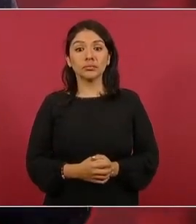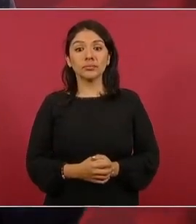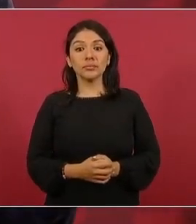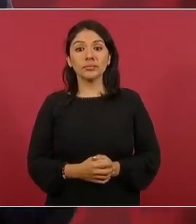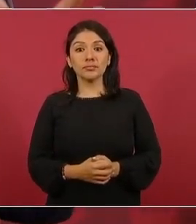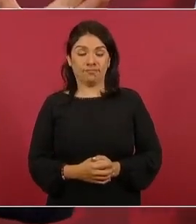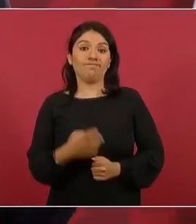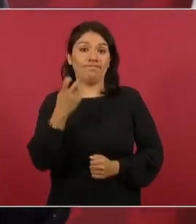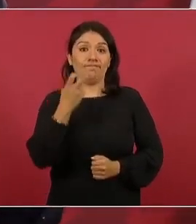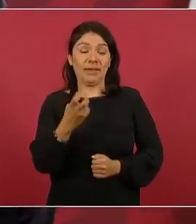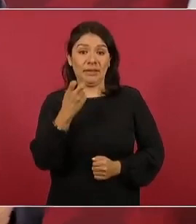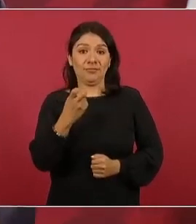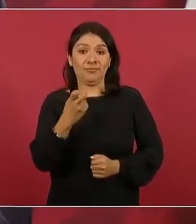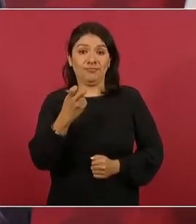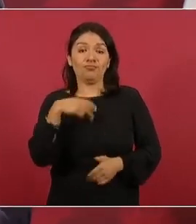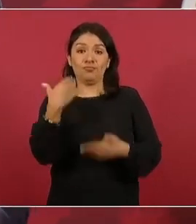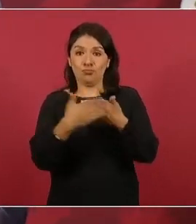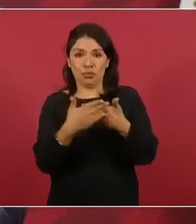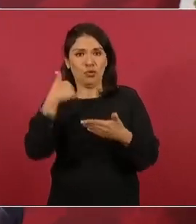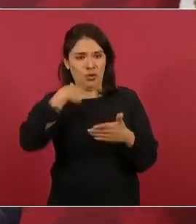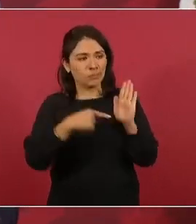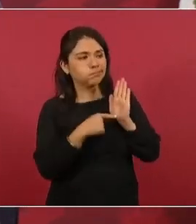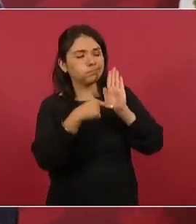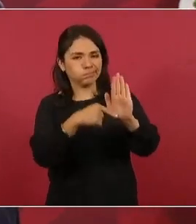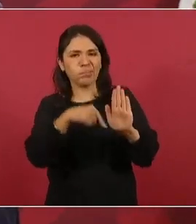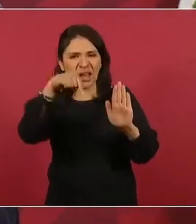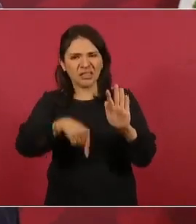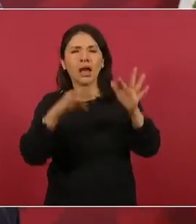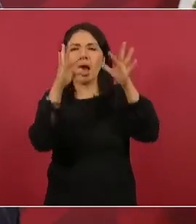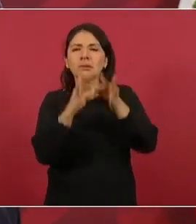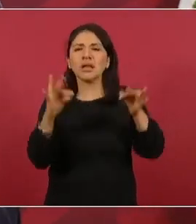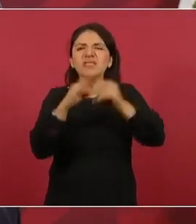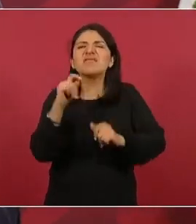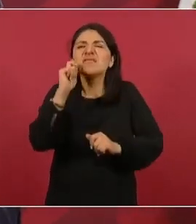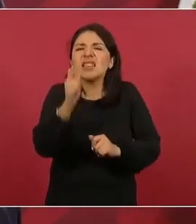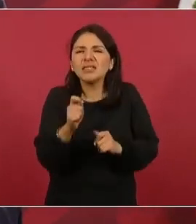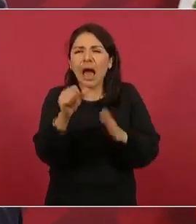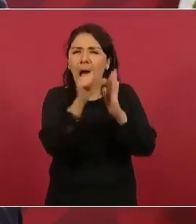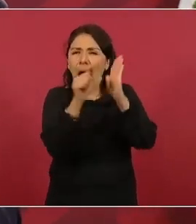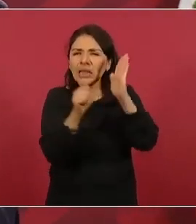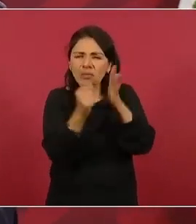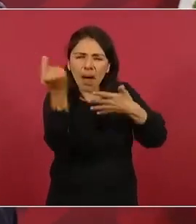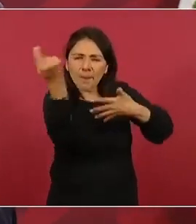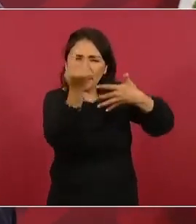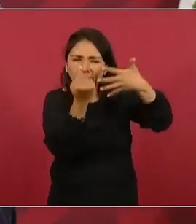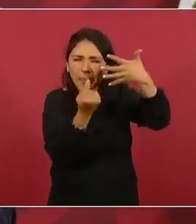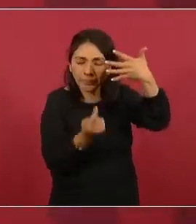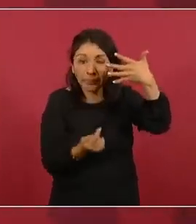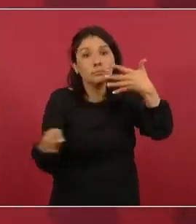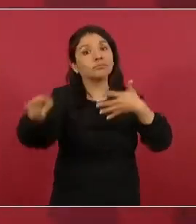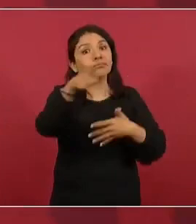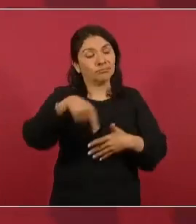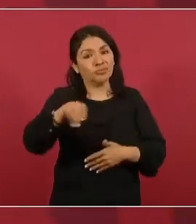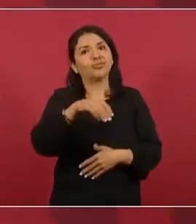Nosotros vamos aquí a presentar en qué consisten estos artículos para que todos